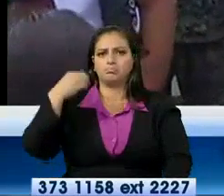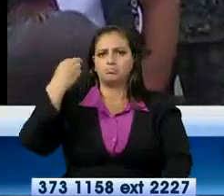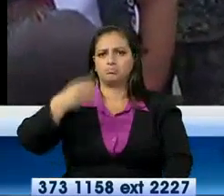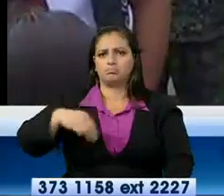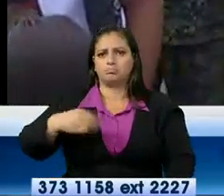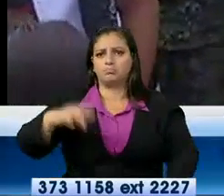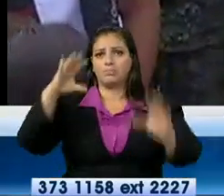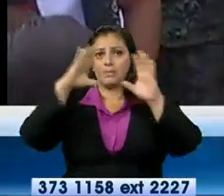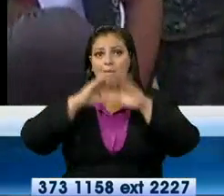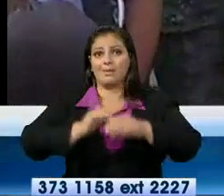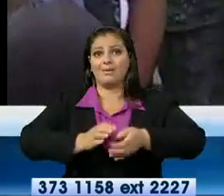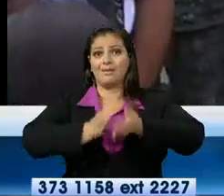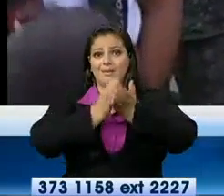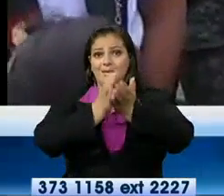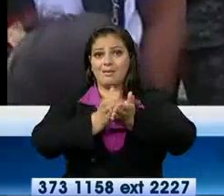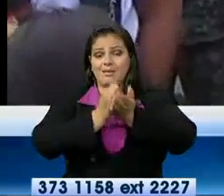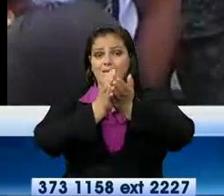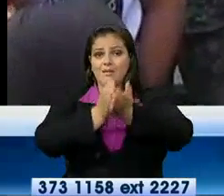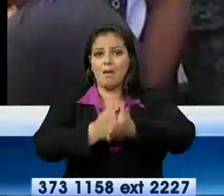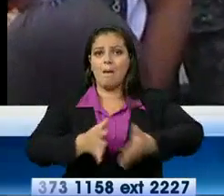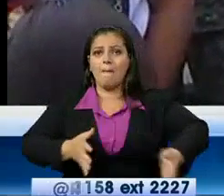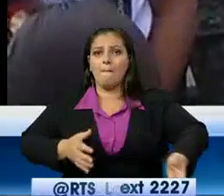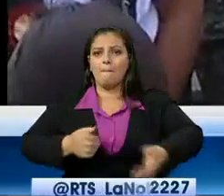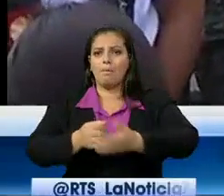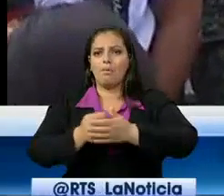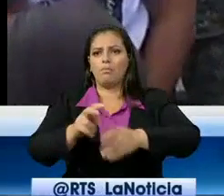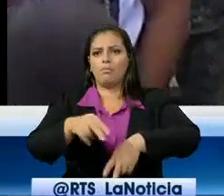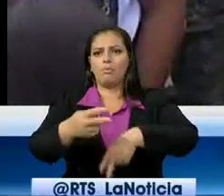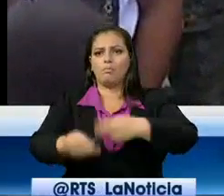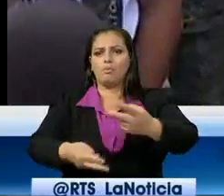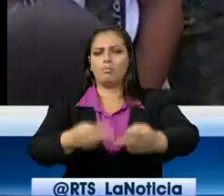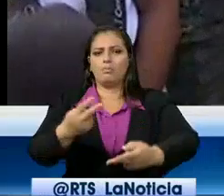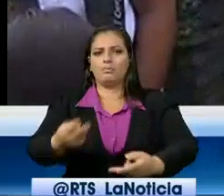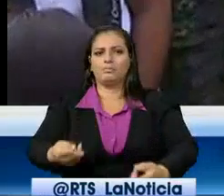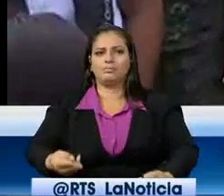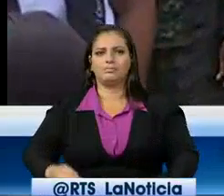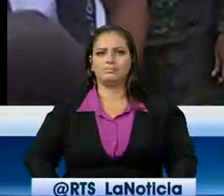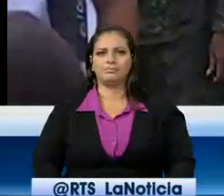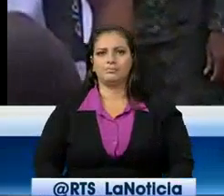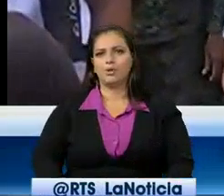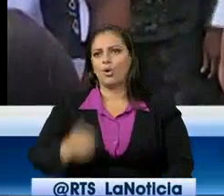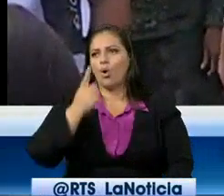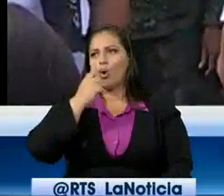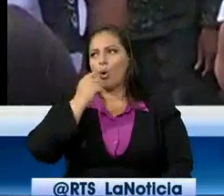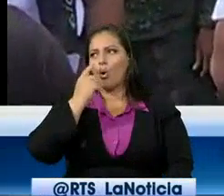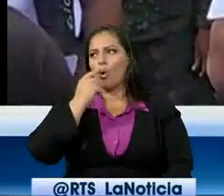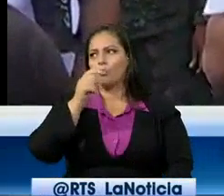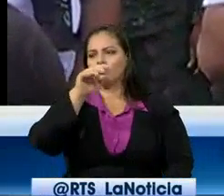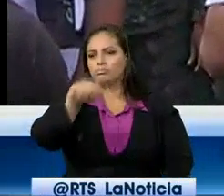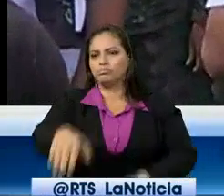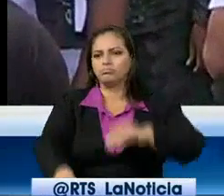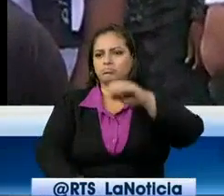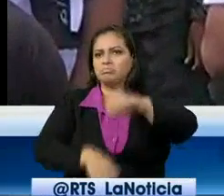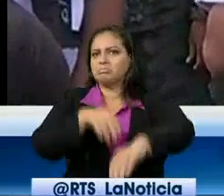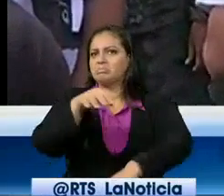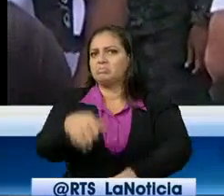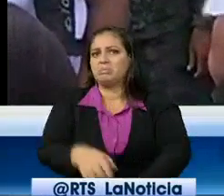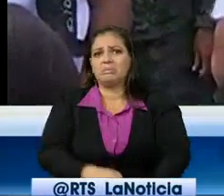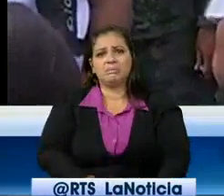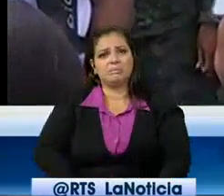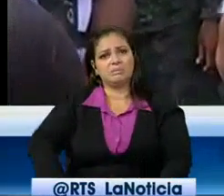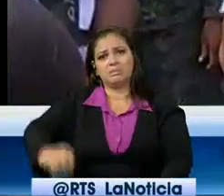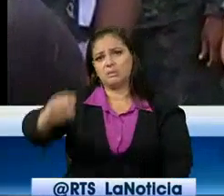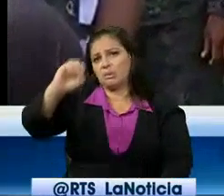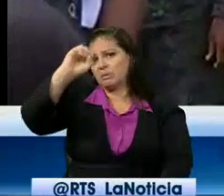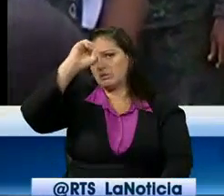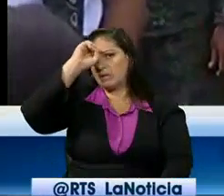a lo que nos ha manifestado, el señor no sabía nadar. En todo caso, nosotros nos mantendremos en este punto atentos a las novedades